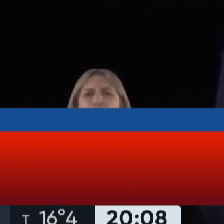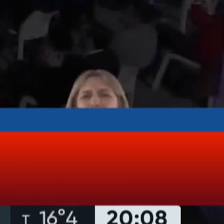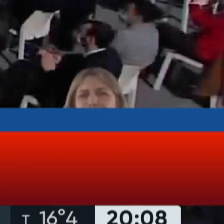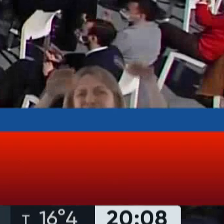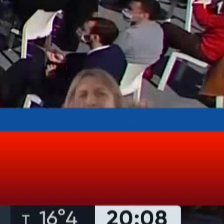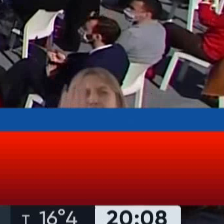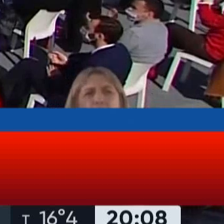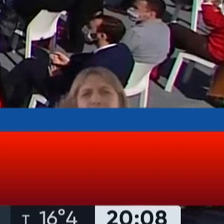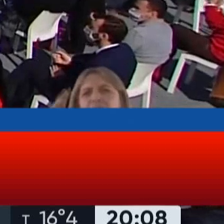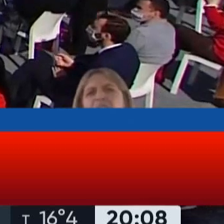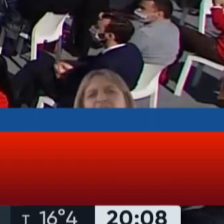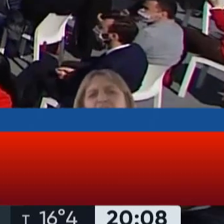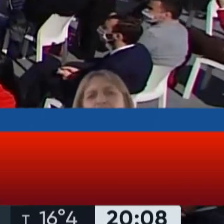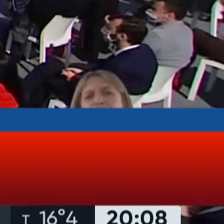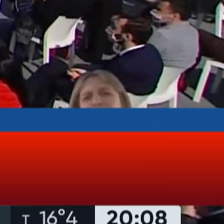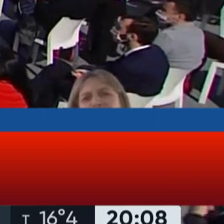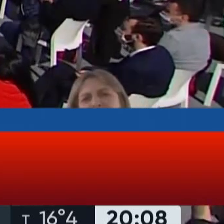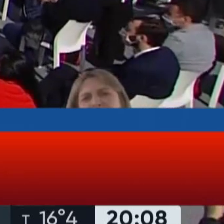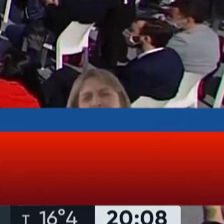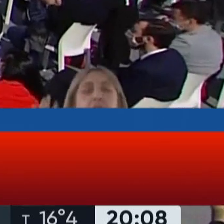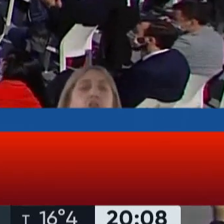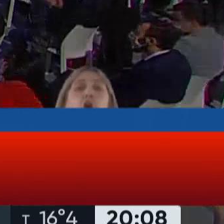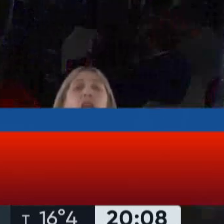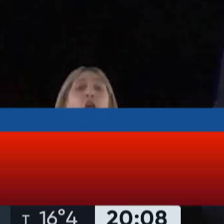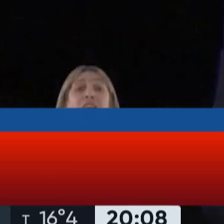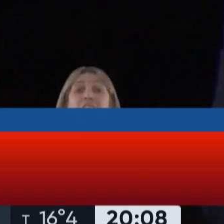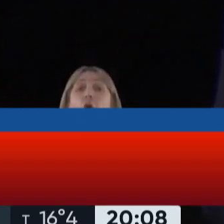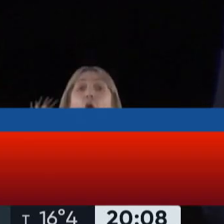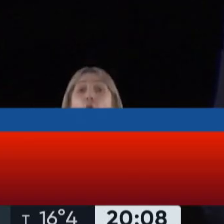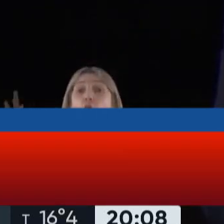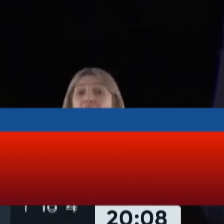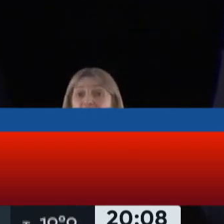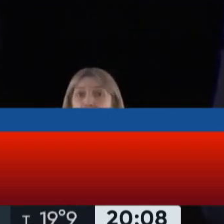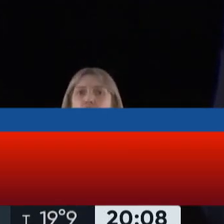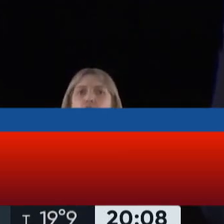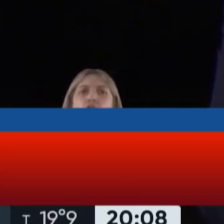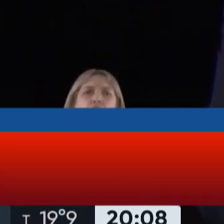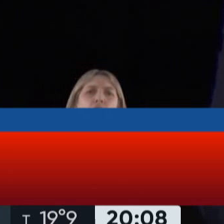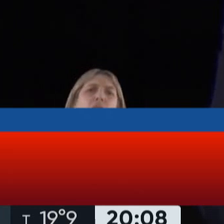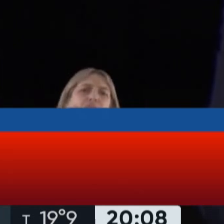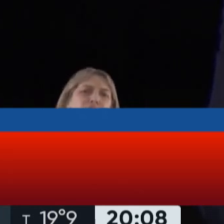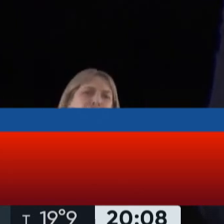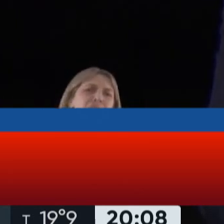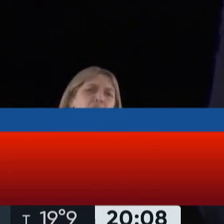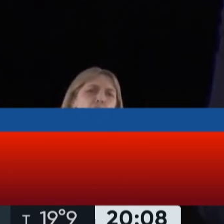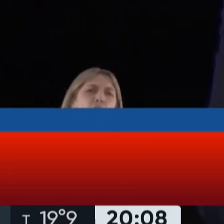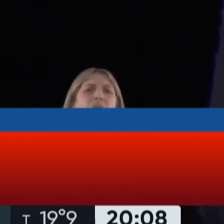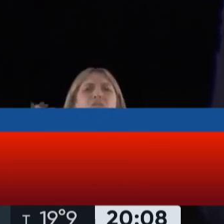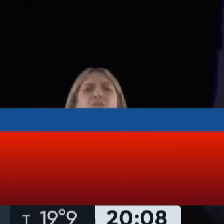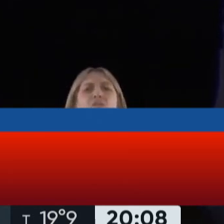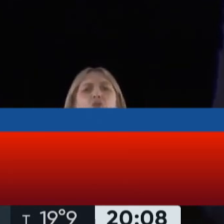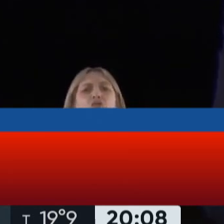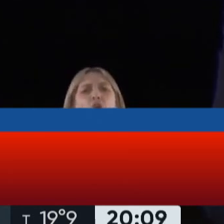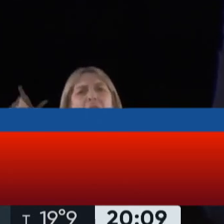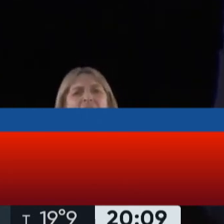hicieron. Quiero decirles que en Olivos me encuentro con funcionarios, con gente que me necesita,